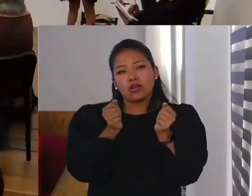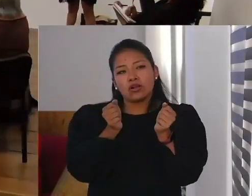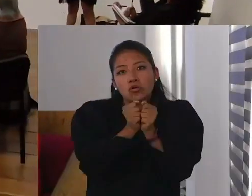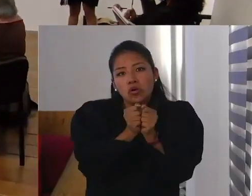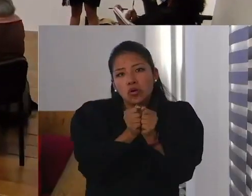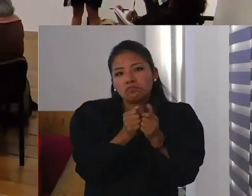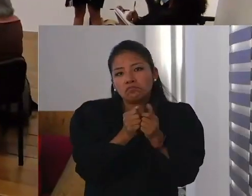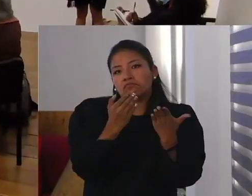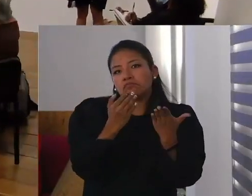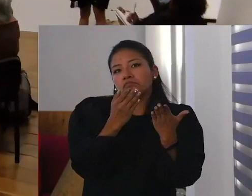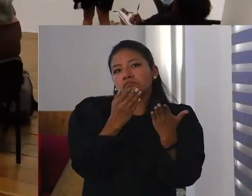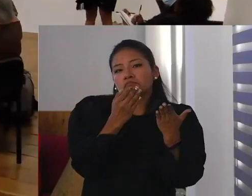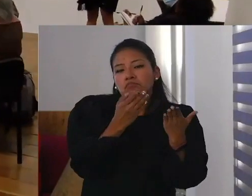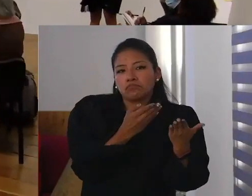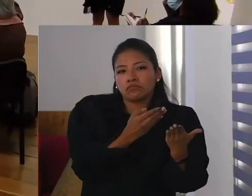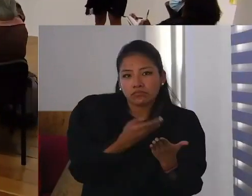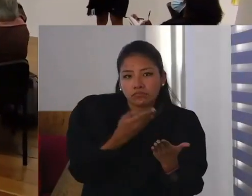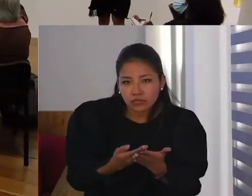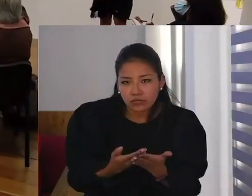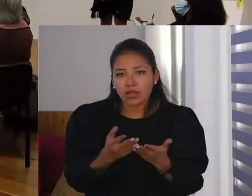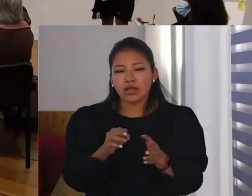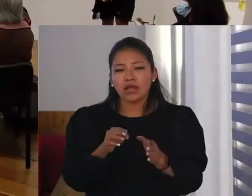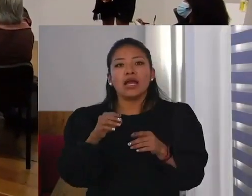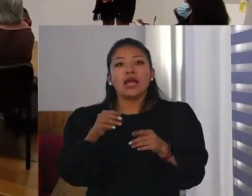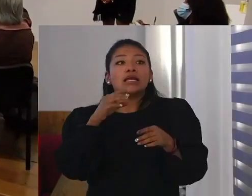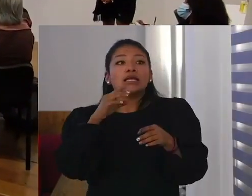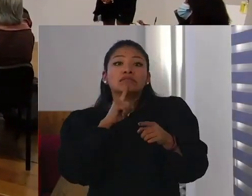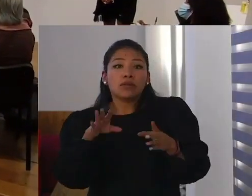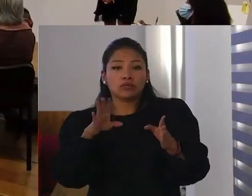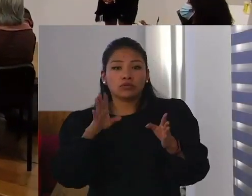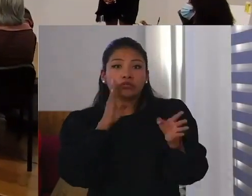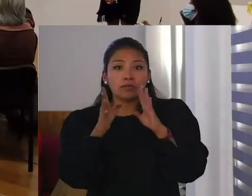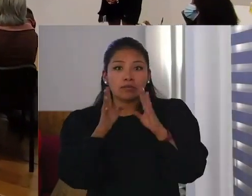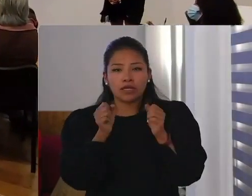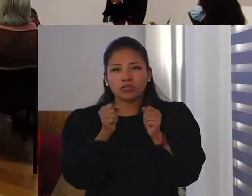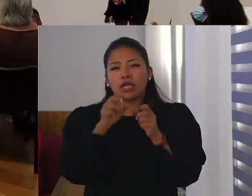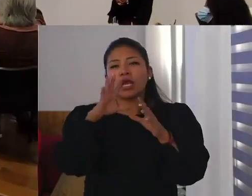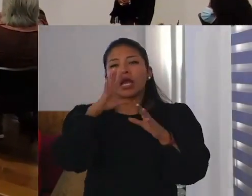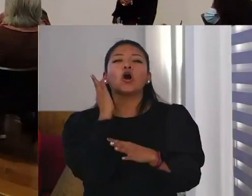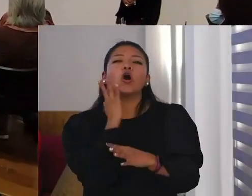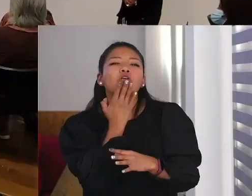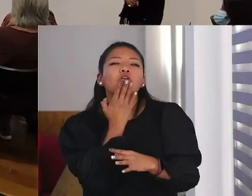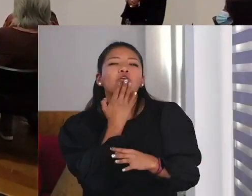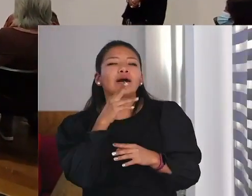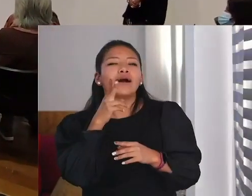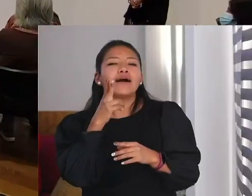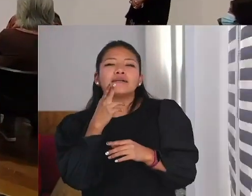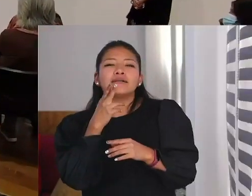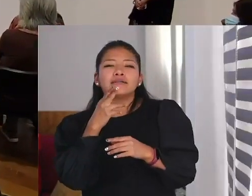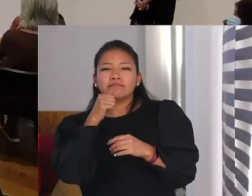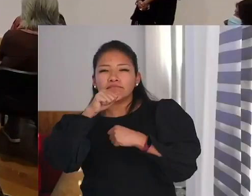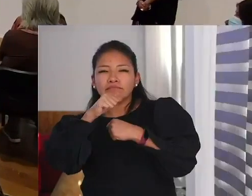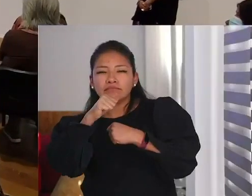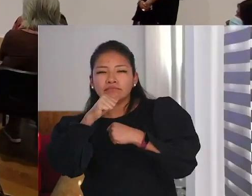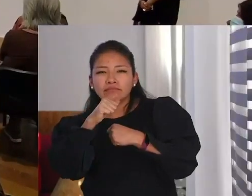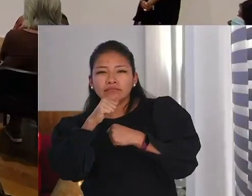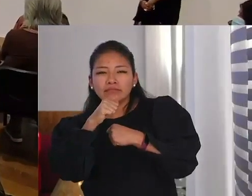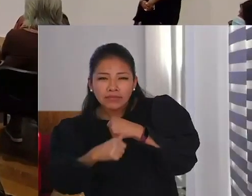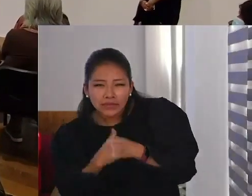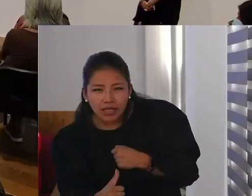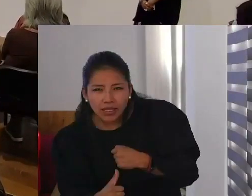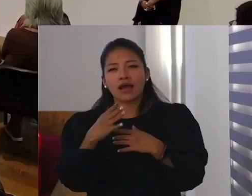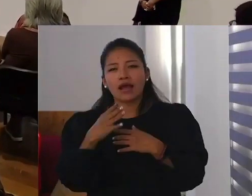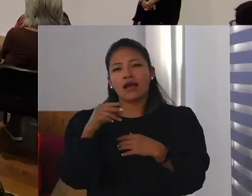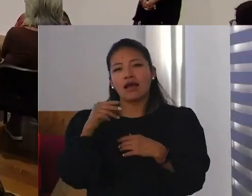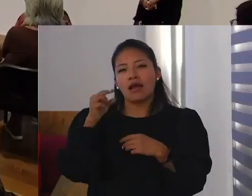naranja y verde que es incluyente por ejemplo que necesita nuestro a nuestro planeta Y entonces estamos en este en